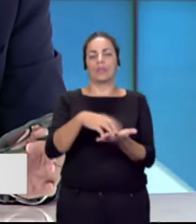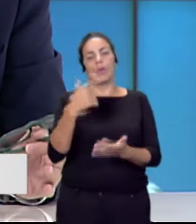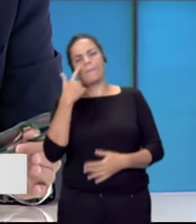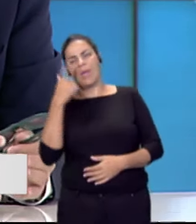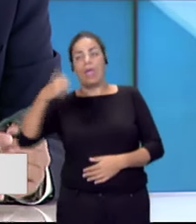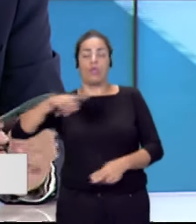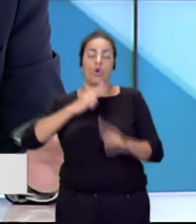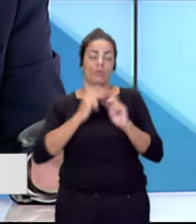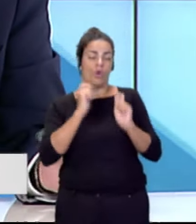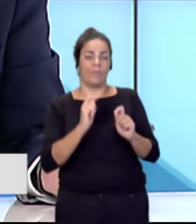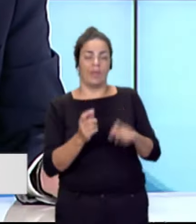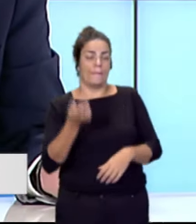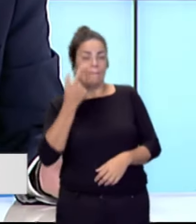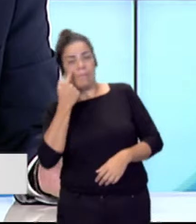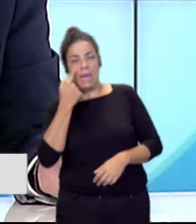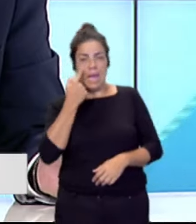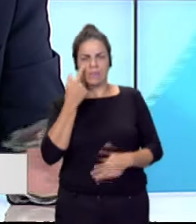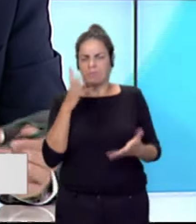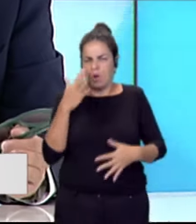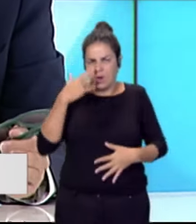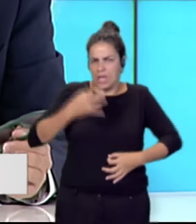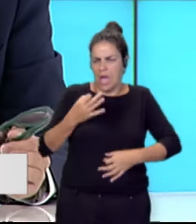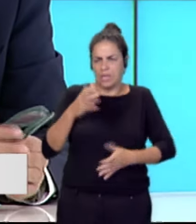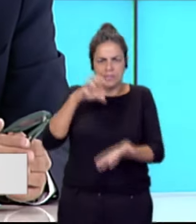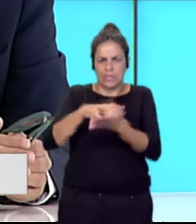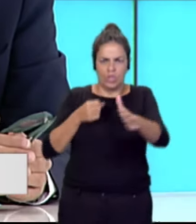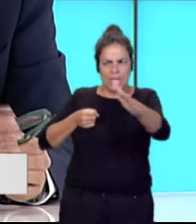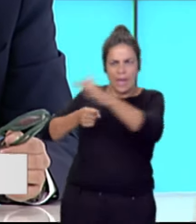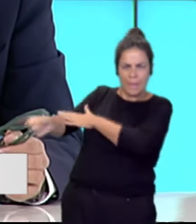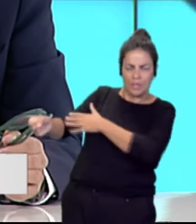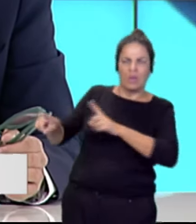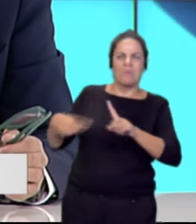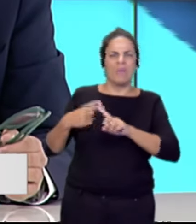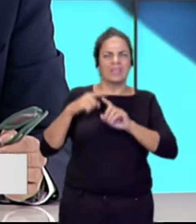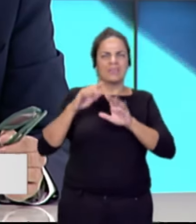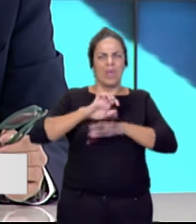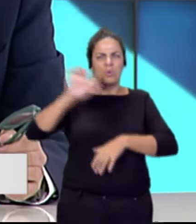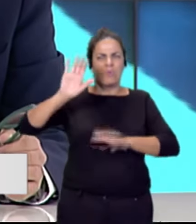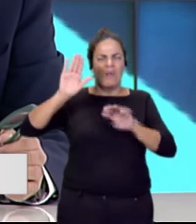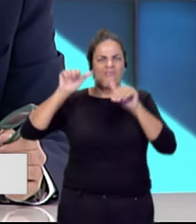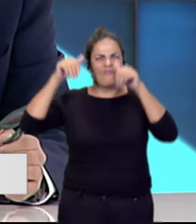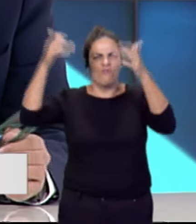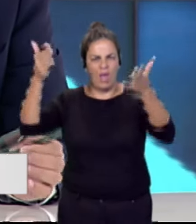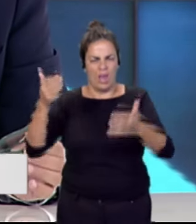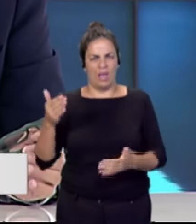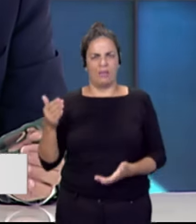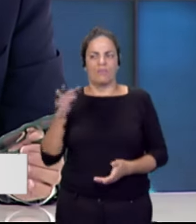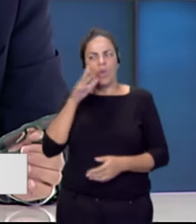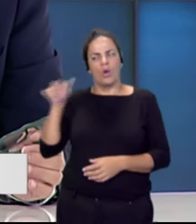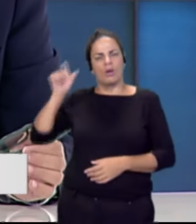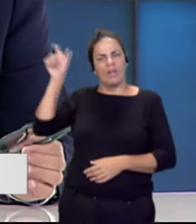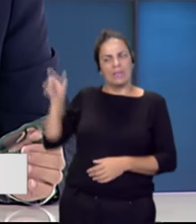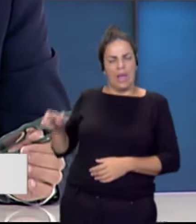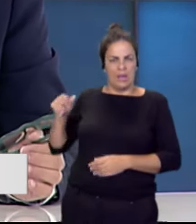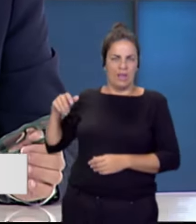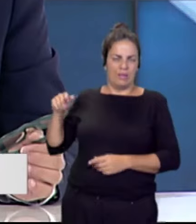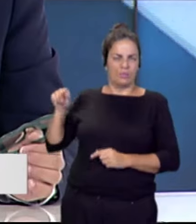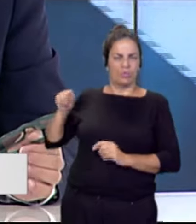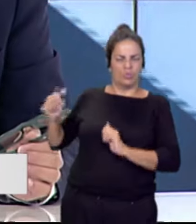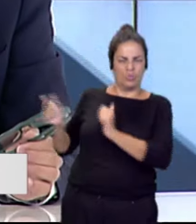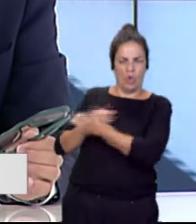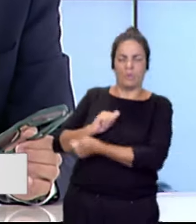hacerlos además fuera de las fronteras de la Unión Europea, eso que llaman el efecto Meloni, con ese casi diría casi campo